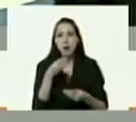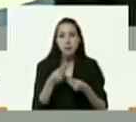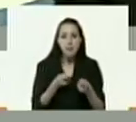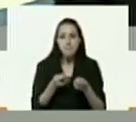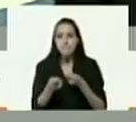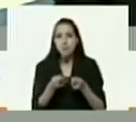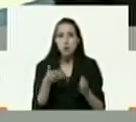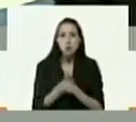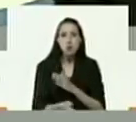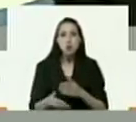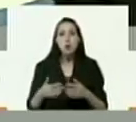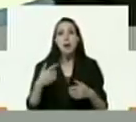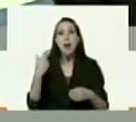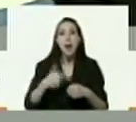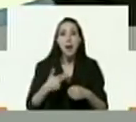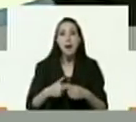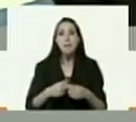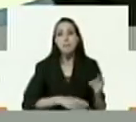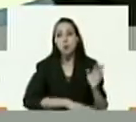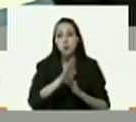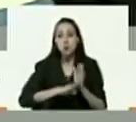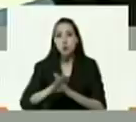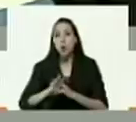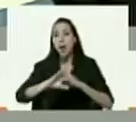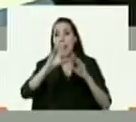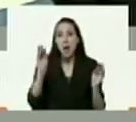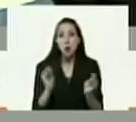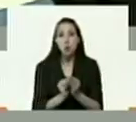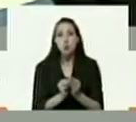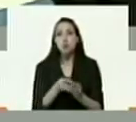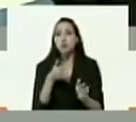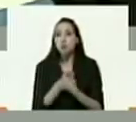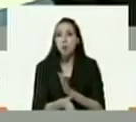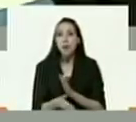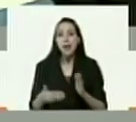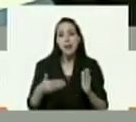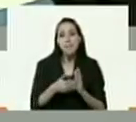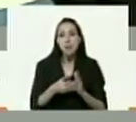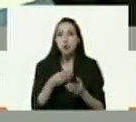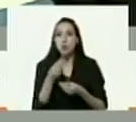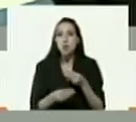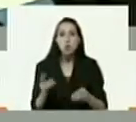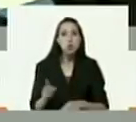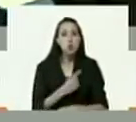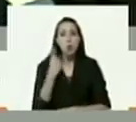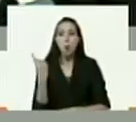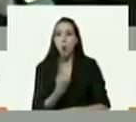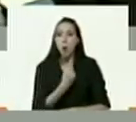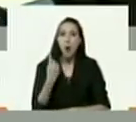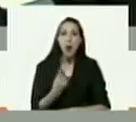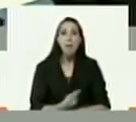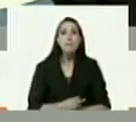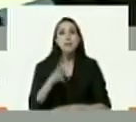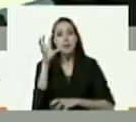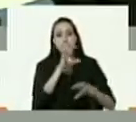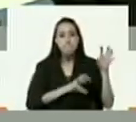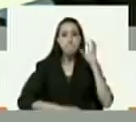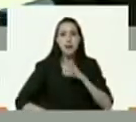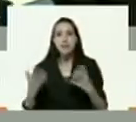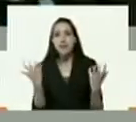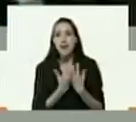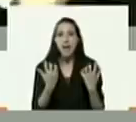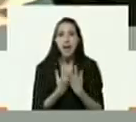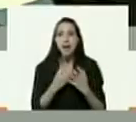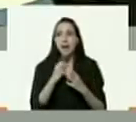petrolera venezolana y ha llegado a la conclusión de que el impacto es tan fuerte que solo en países en guerra, bombardeos reales,